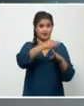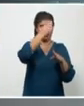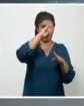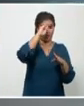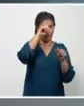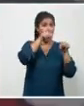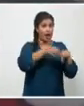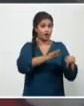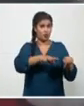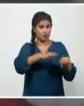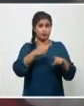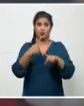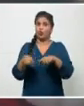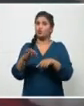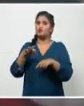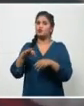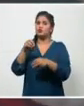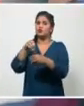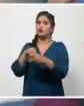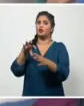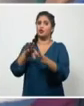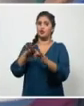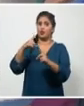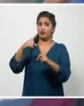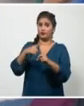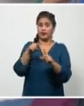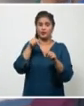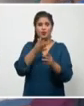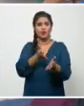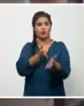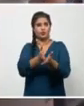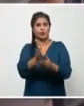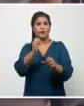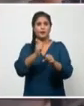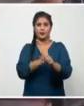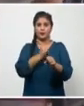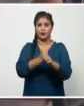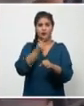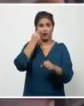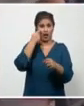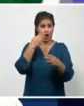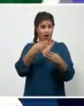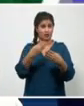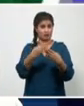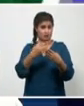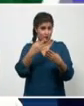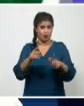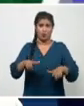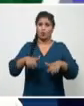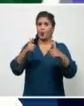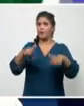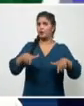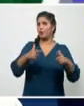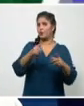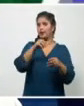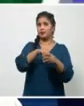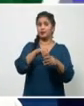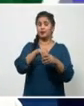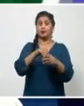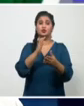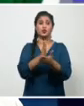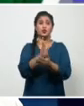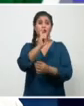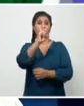no se han reportado ningún contagio, y se trabaja en el mantenimiento y cumplimiento de las medidas preventivas. También comentó